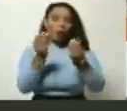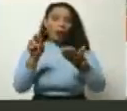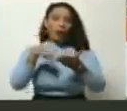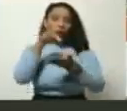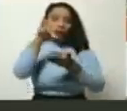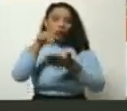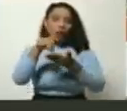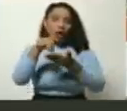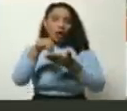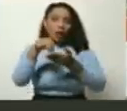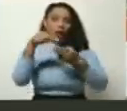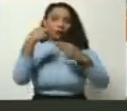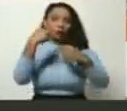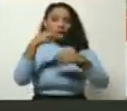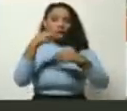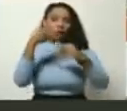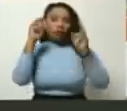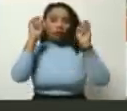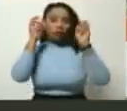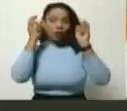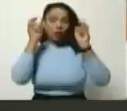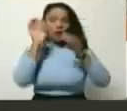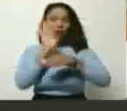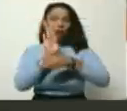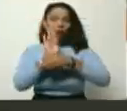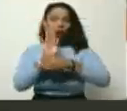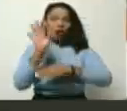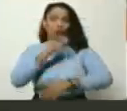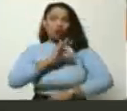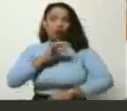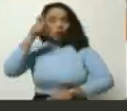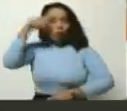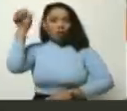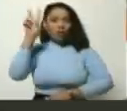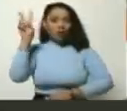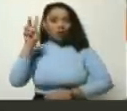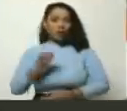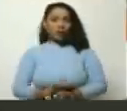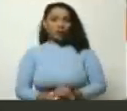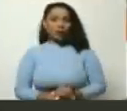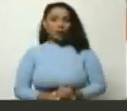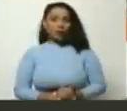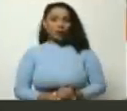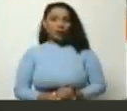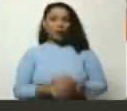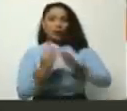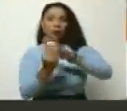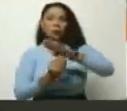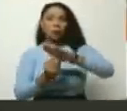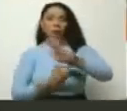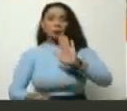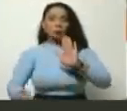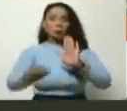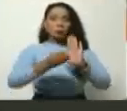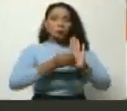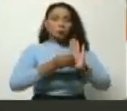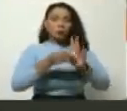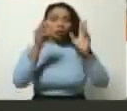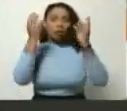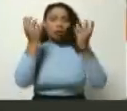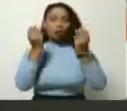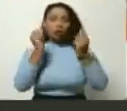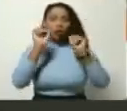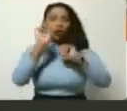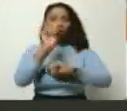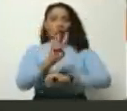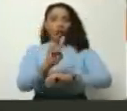y medidas de protección social al pueblo venezolano, con base en lo establecido en el numeral 2 de los